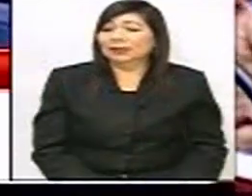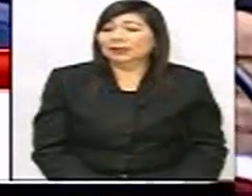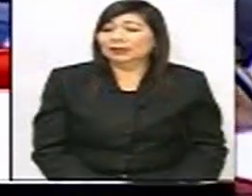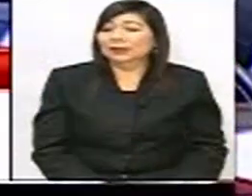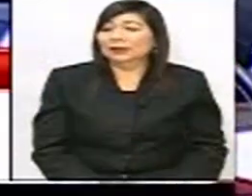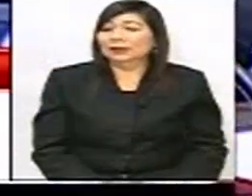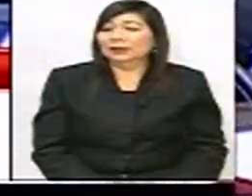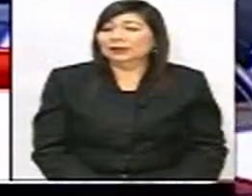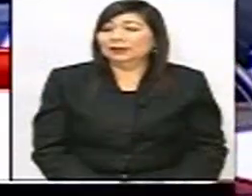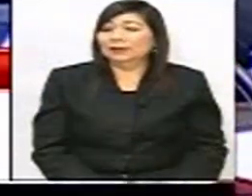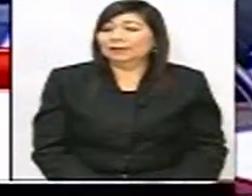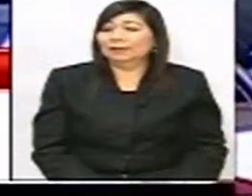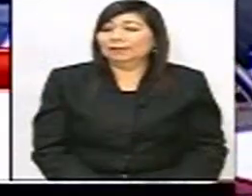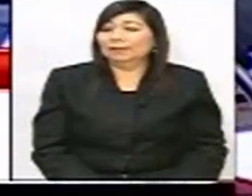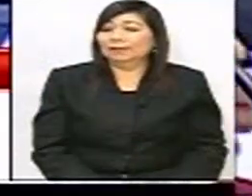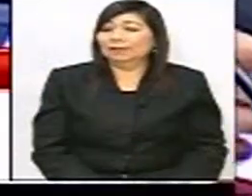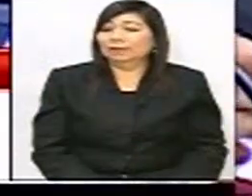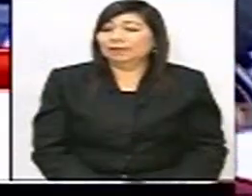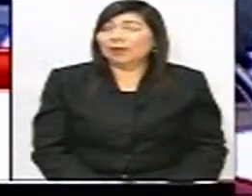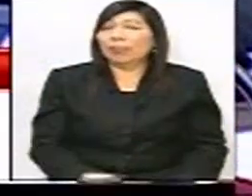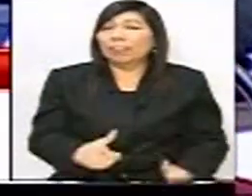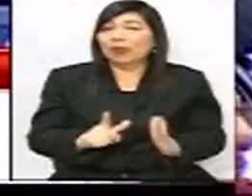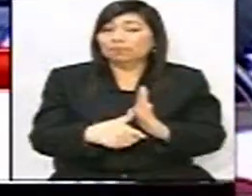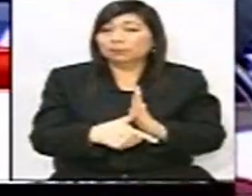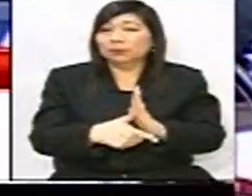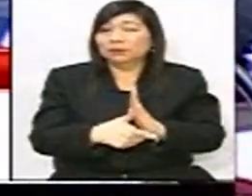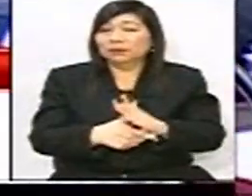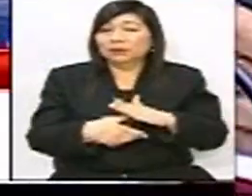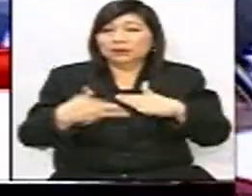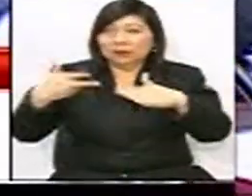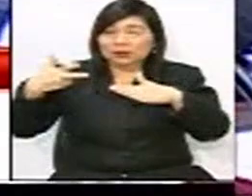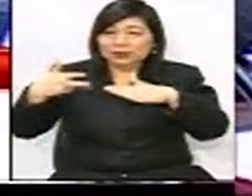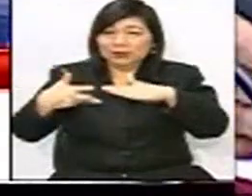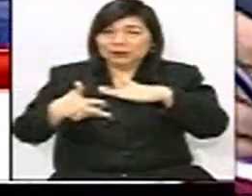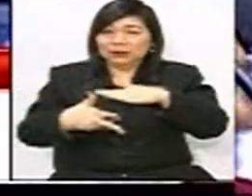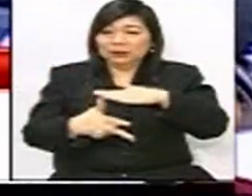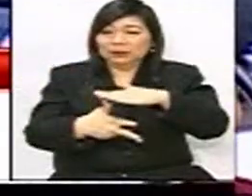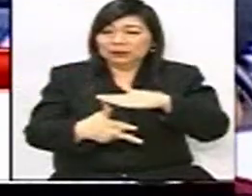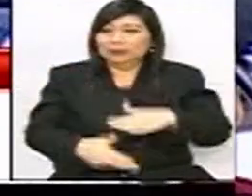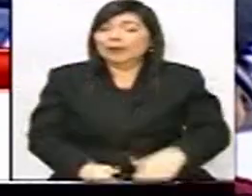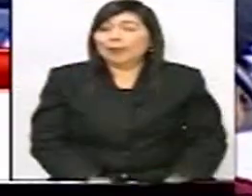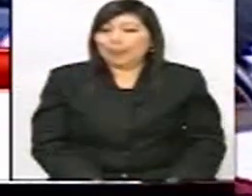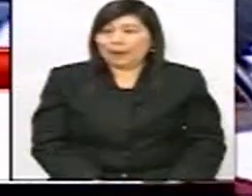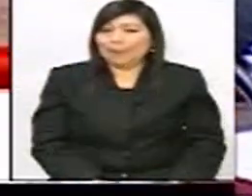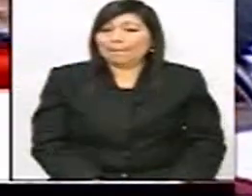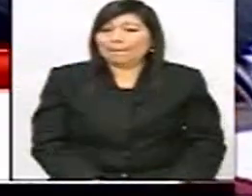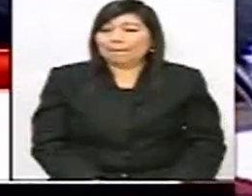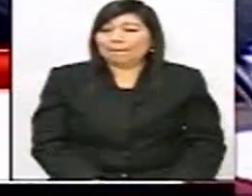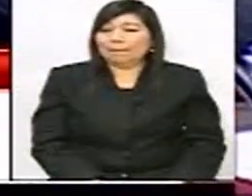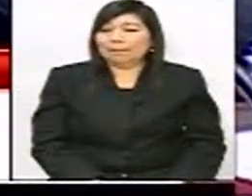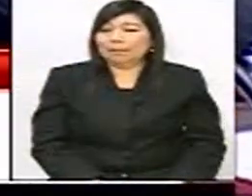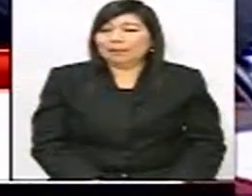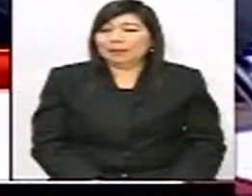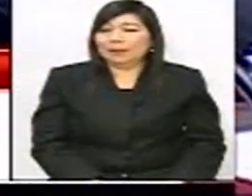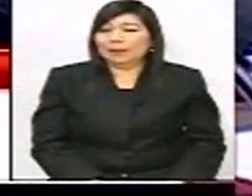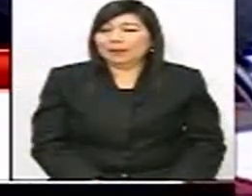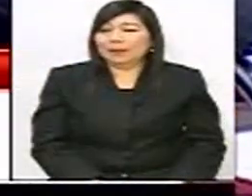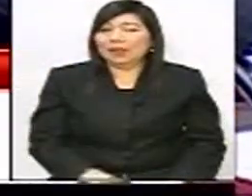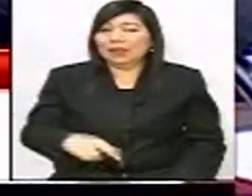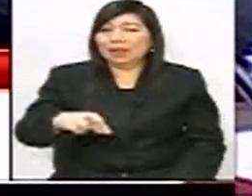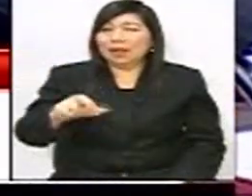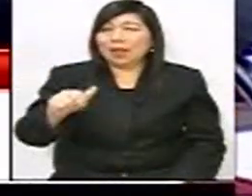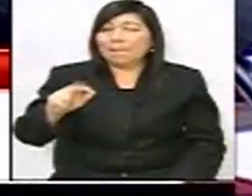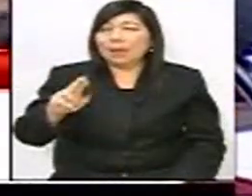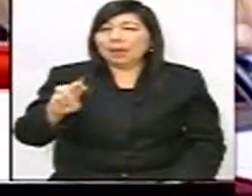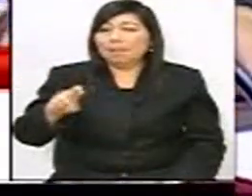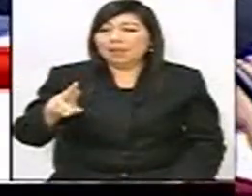Y del peaje de ahí mismo de Las Palmeras, el otro